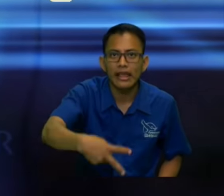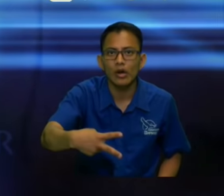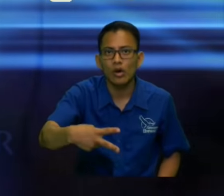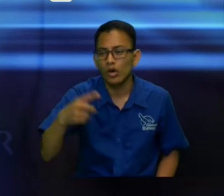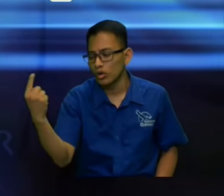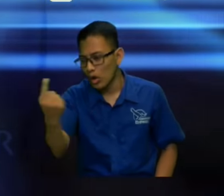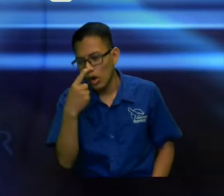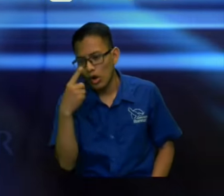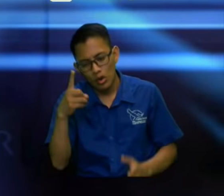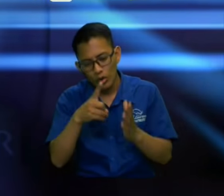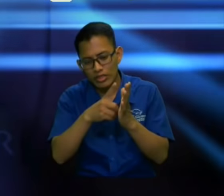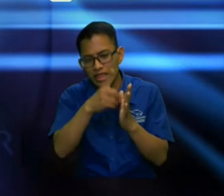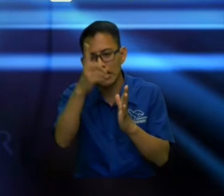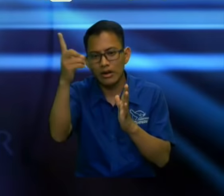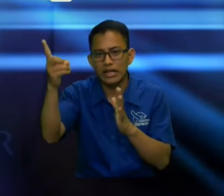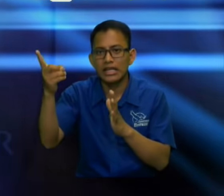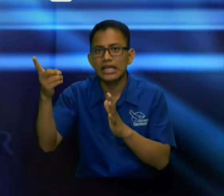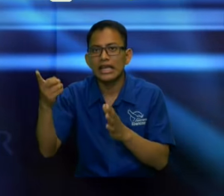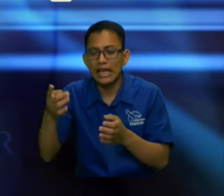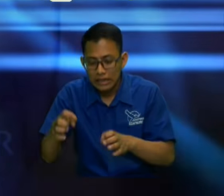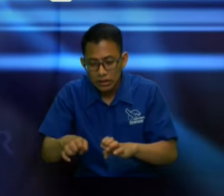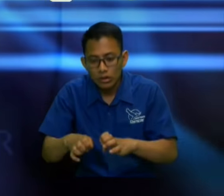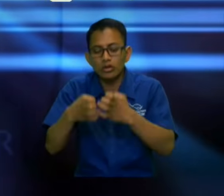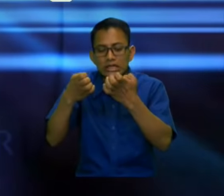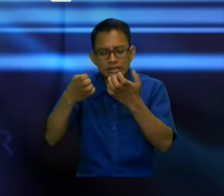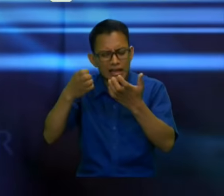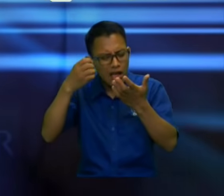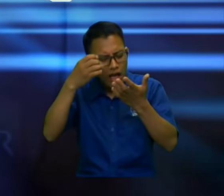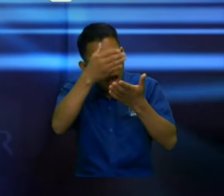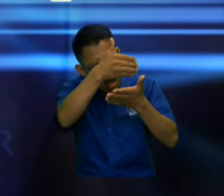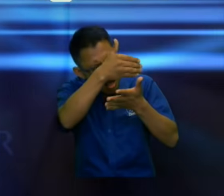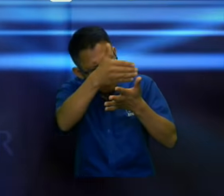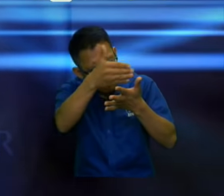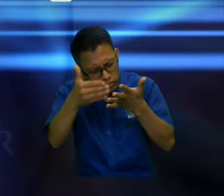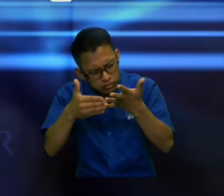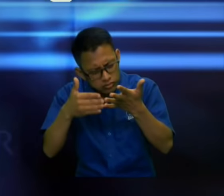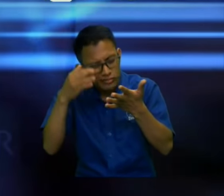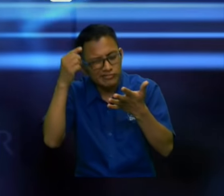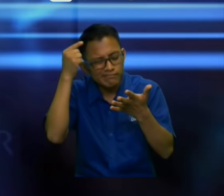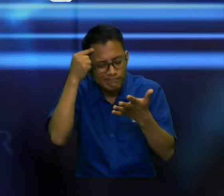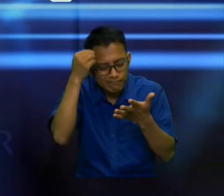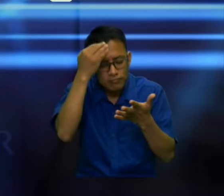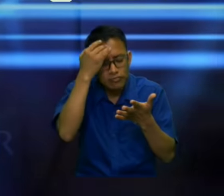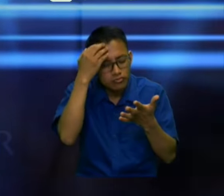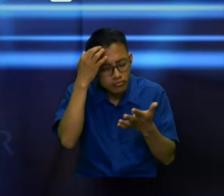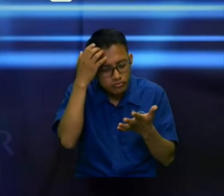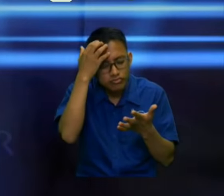Y entonces meternos en una meditación de eso, que nos puede,